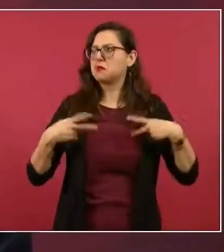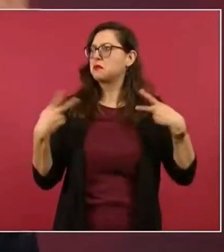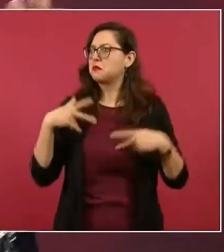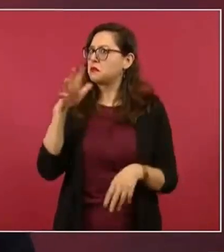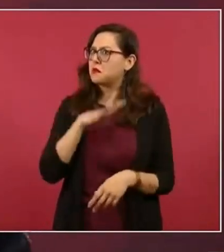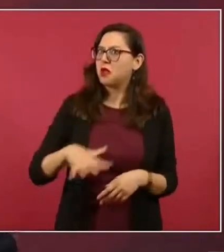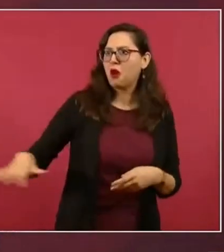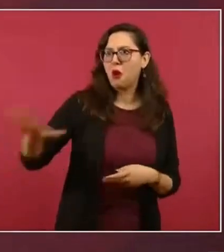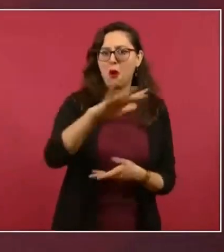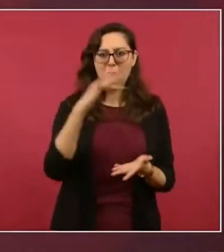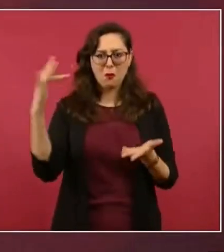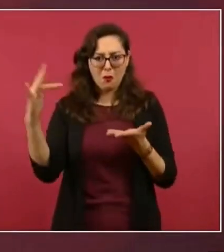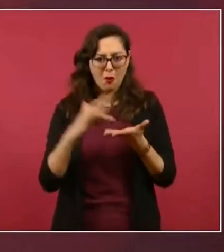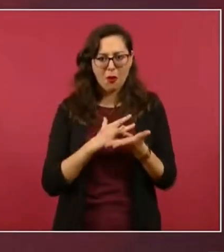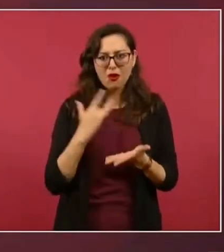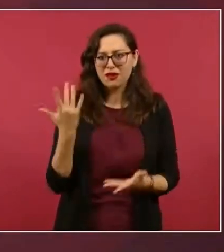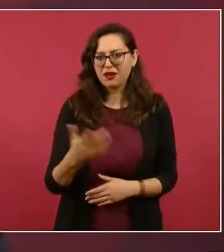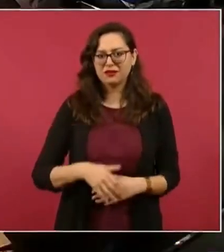No, esta es